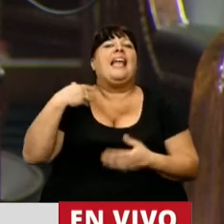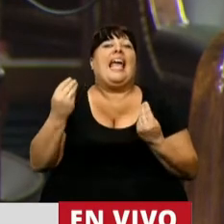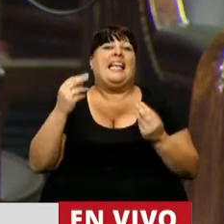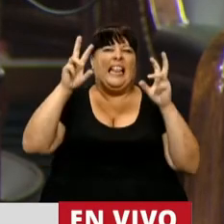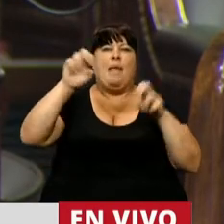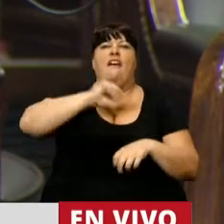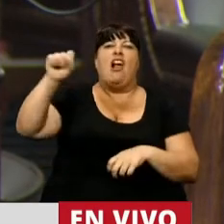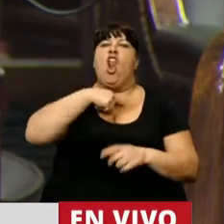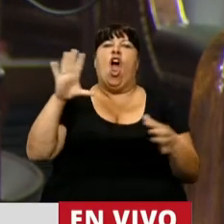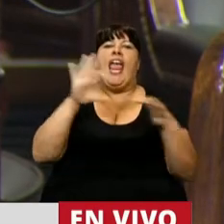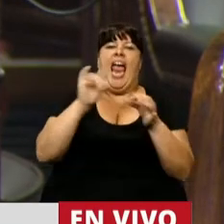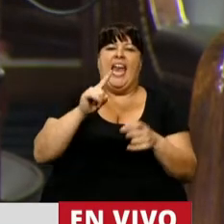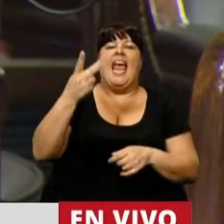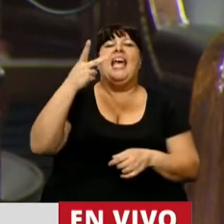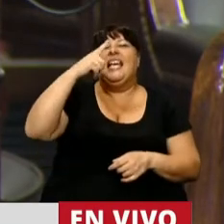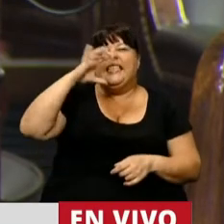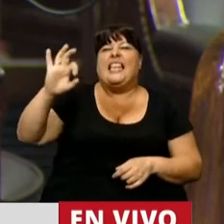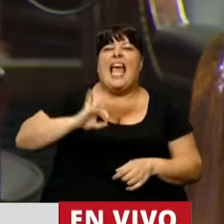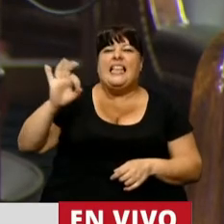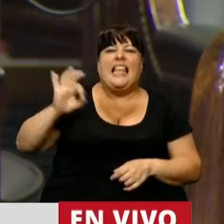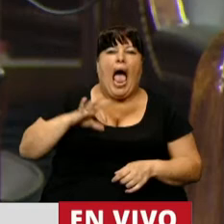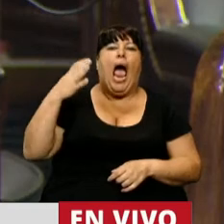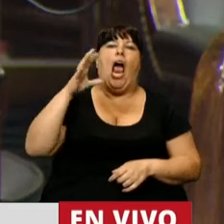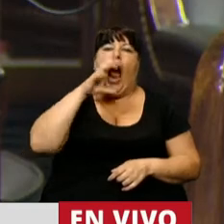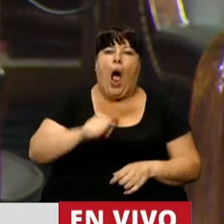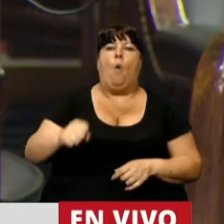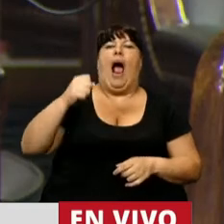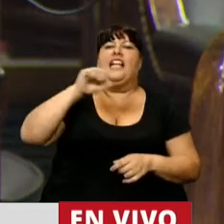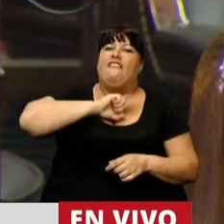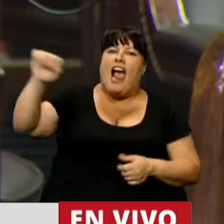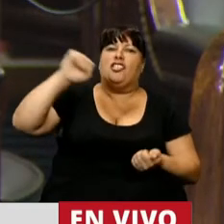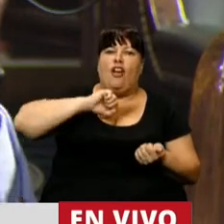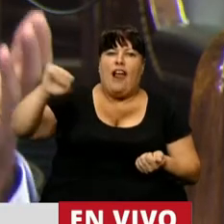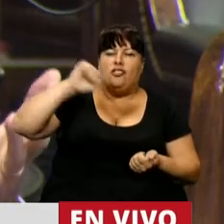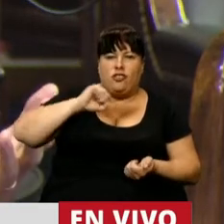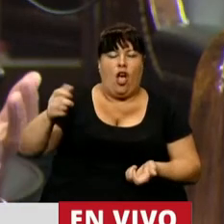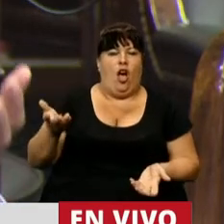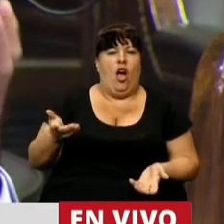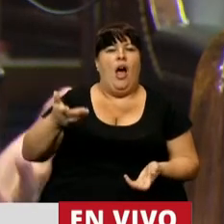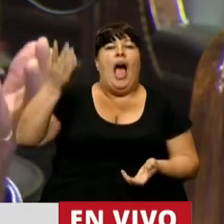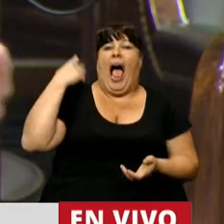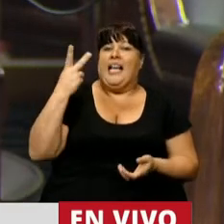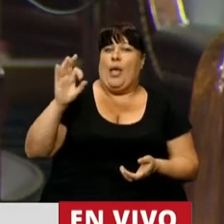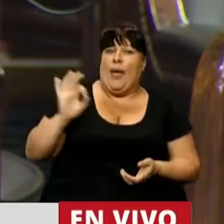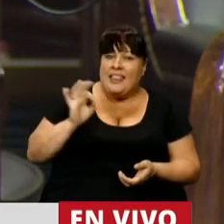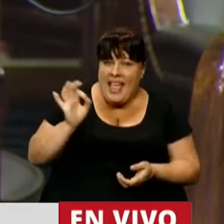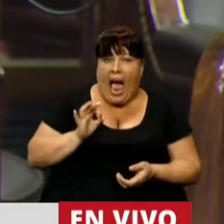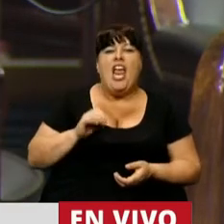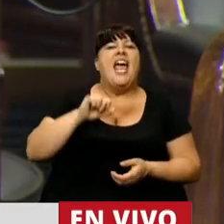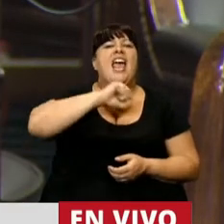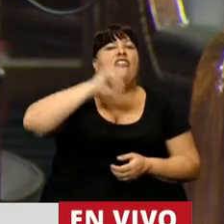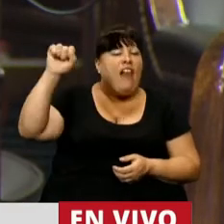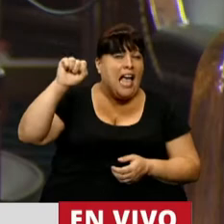que es la inflación. Hace 70 años que tenemos que convivir con la inflación y desde hace 20 años que tenemos